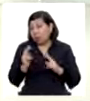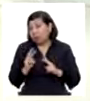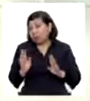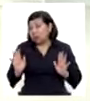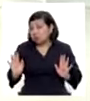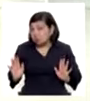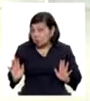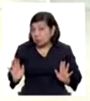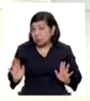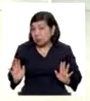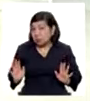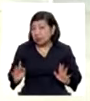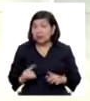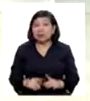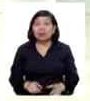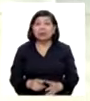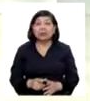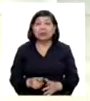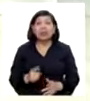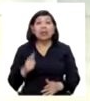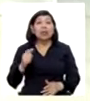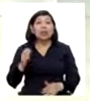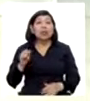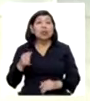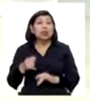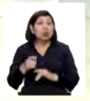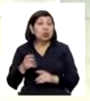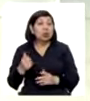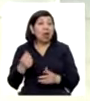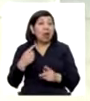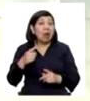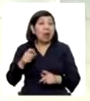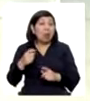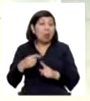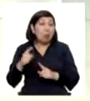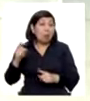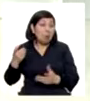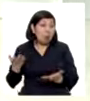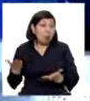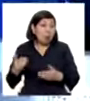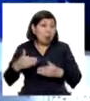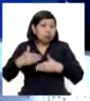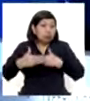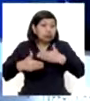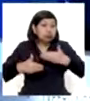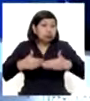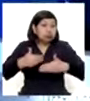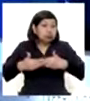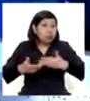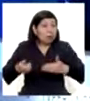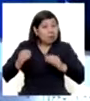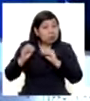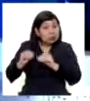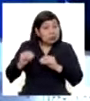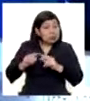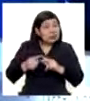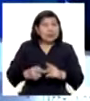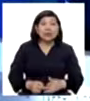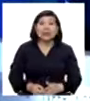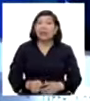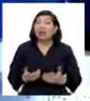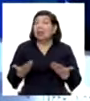ahí el caso de TISUR. Comenzaron con X mujeres y a lo largo luego de implementar esa